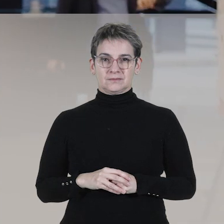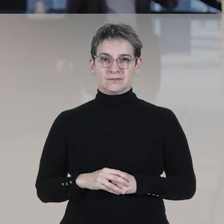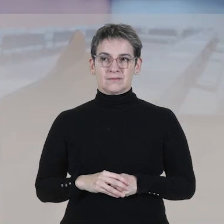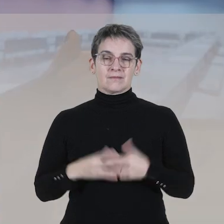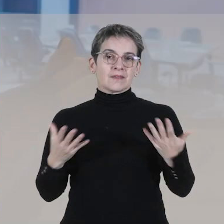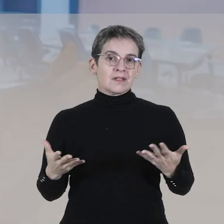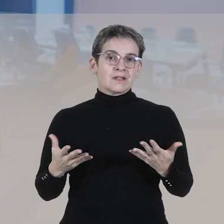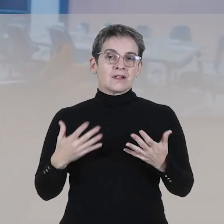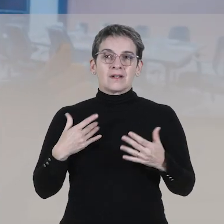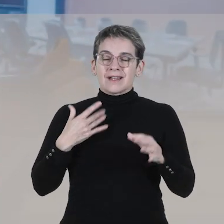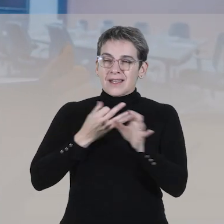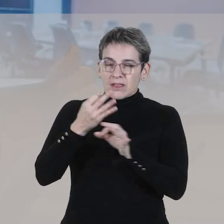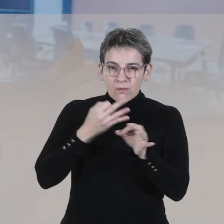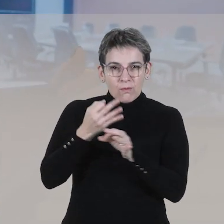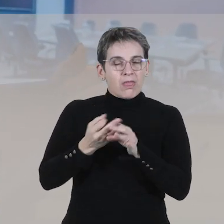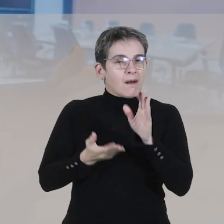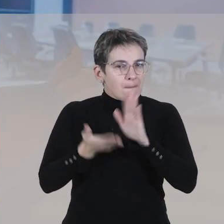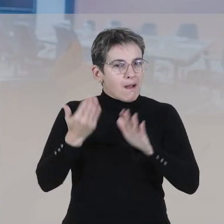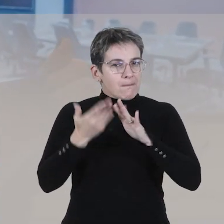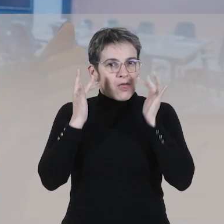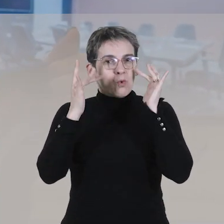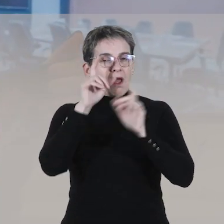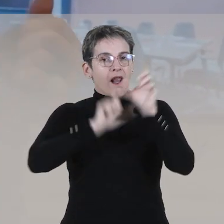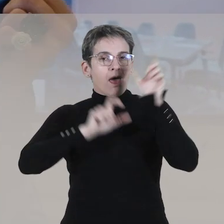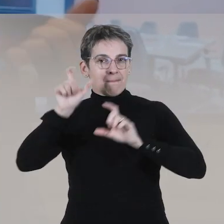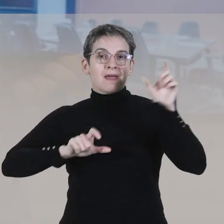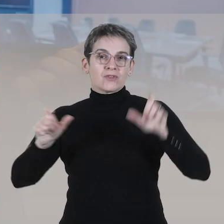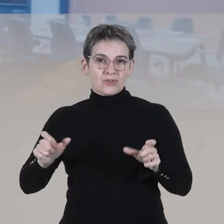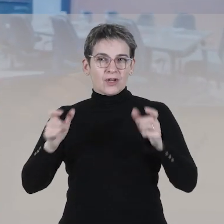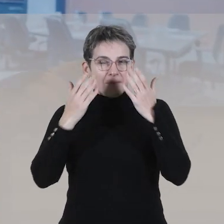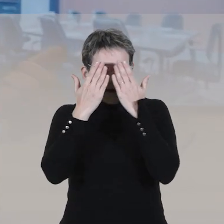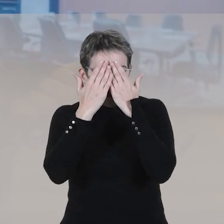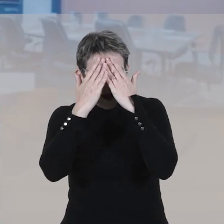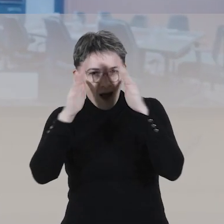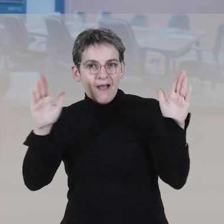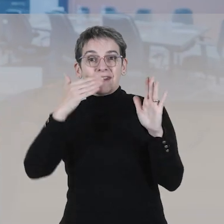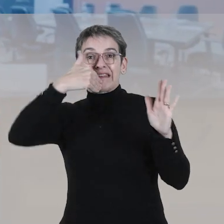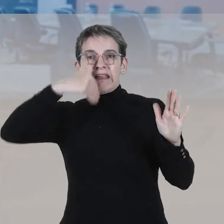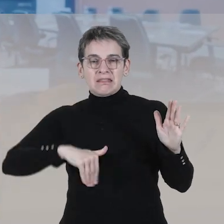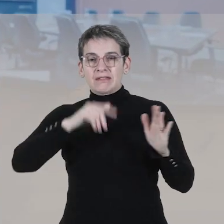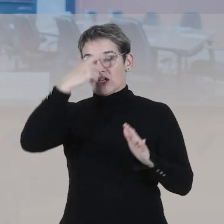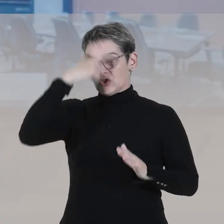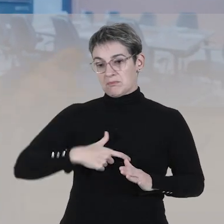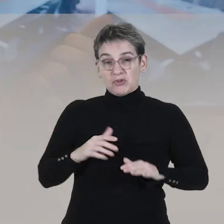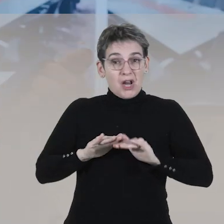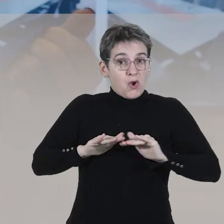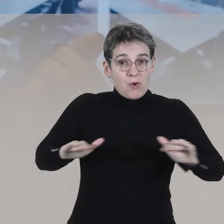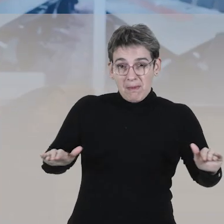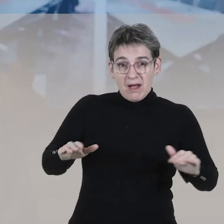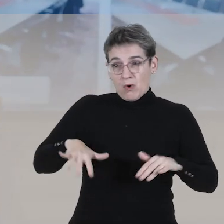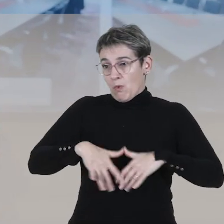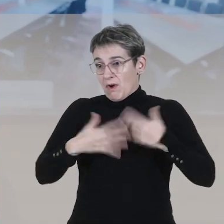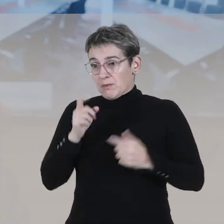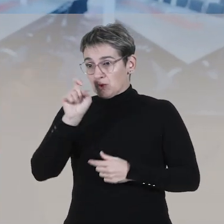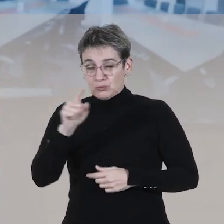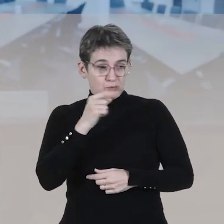Habría que educar un poco más a la gente para que abran las cabezas y entiendan que somos personas normales como lo sos tú, como lo